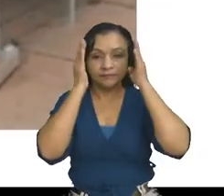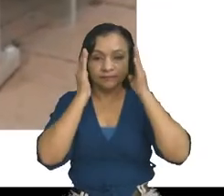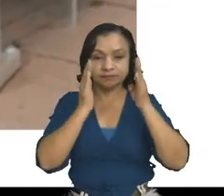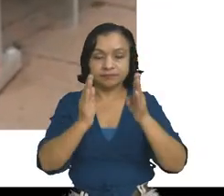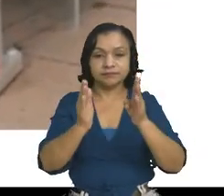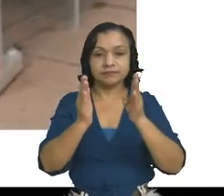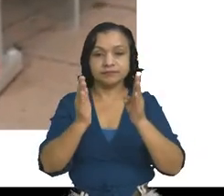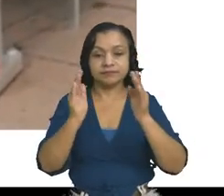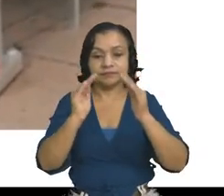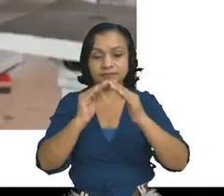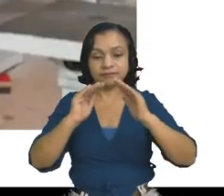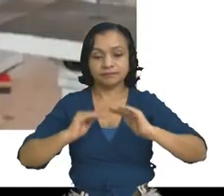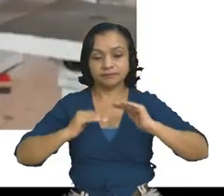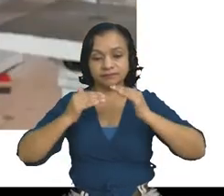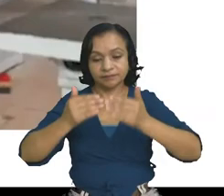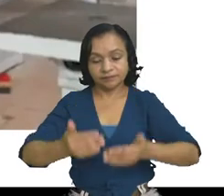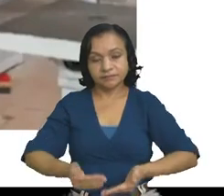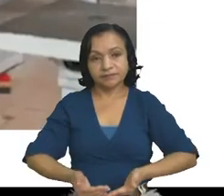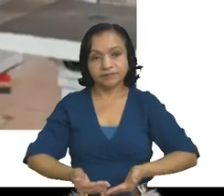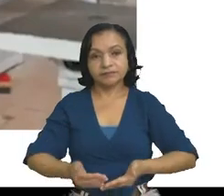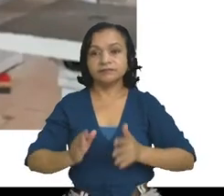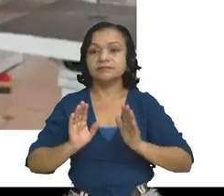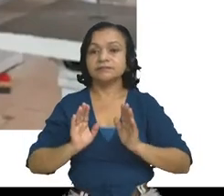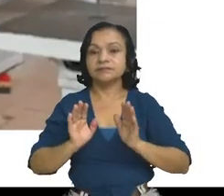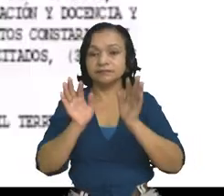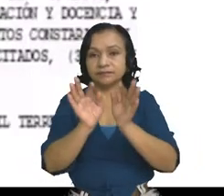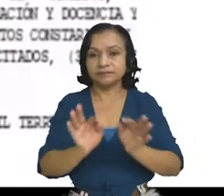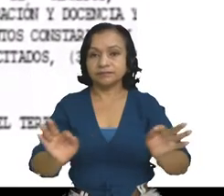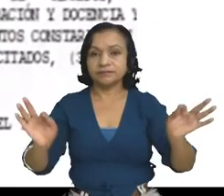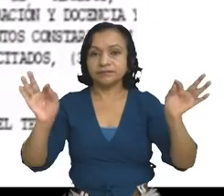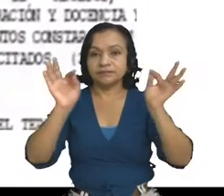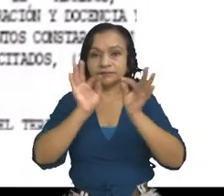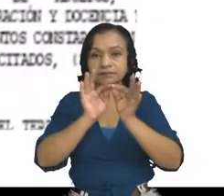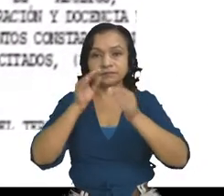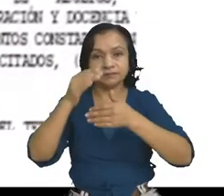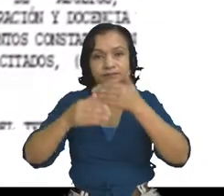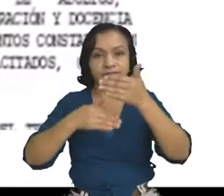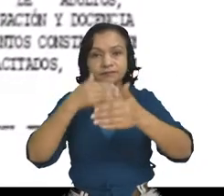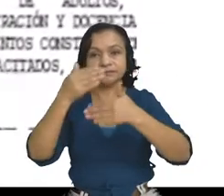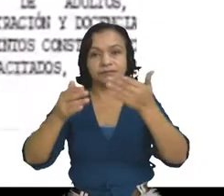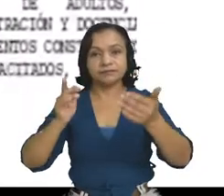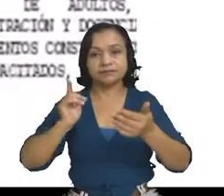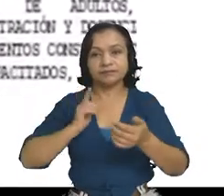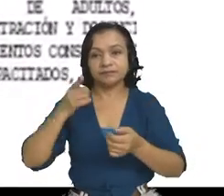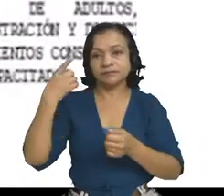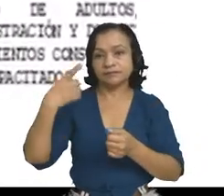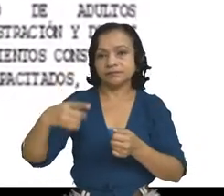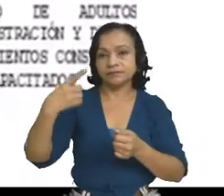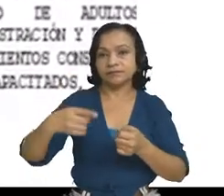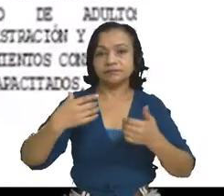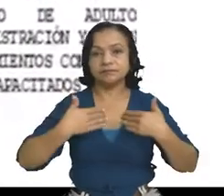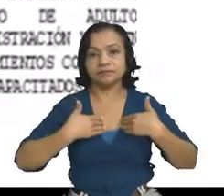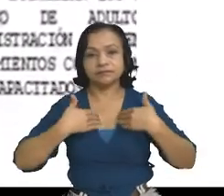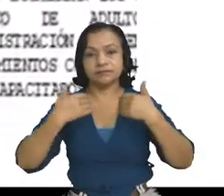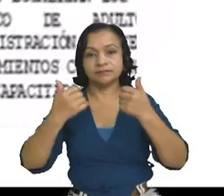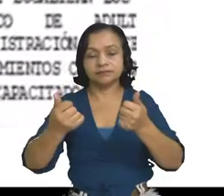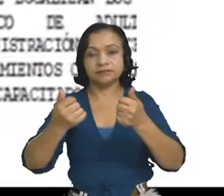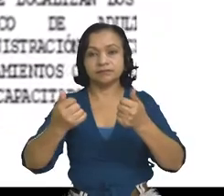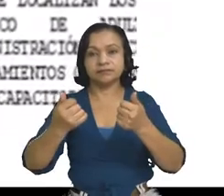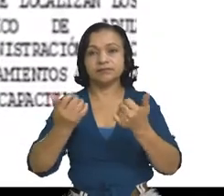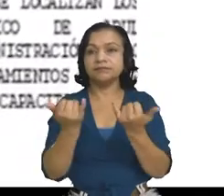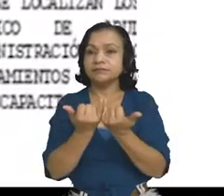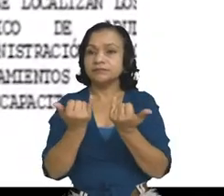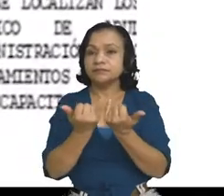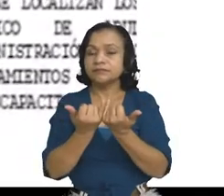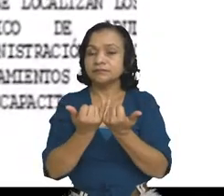primaria, casas maternas, ha sido clave, ¿no?, en todo este proceso para asegurar la restitución del derecho a la salud. Y este hospital, que es un